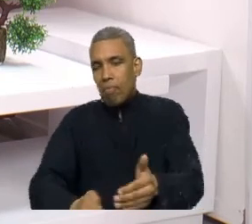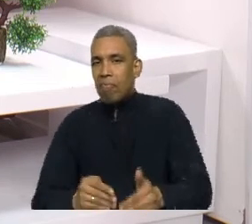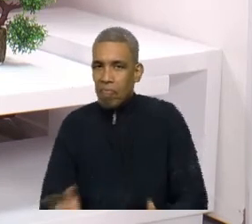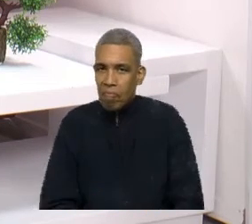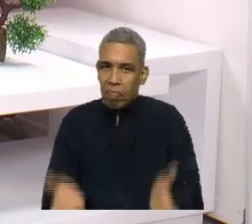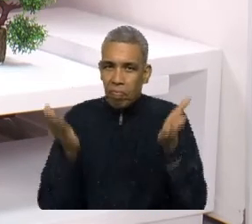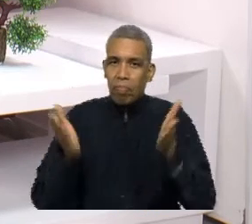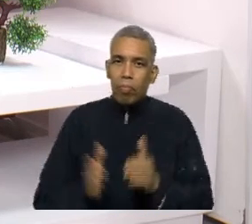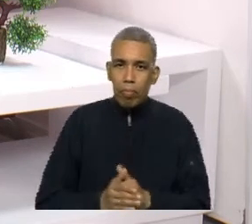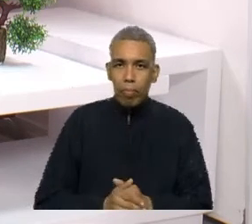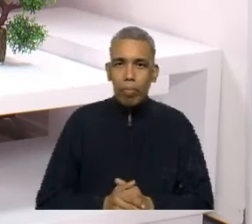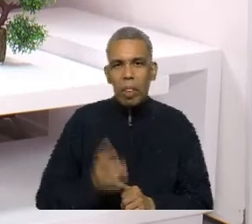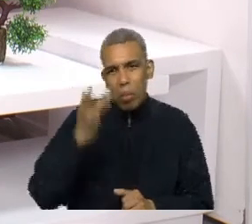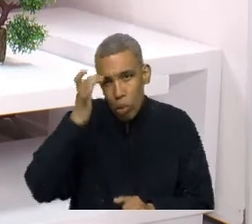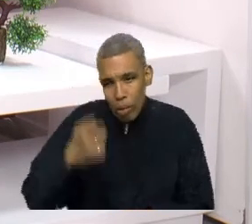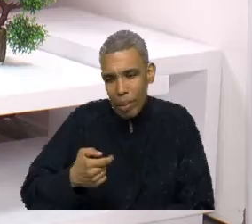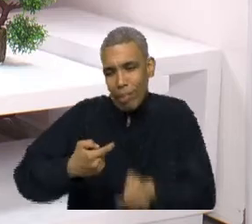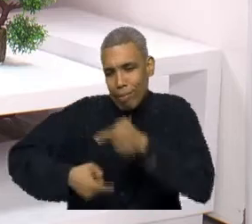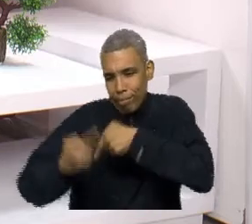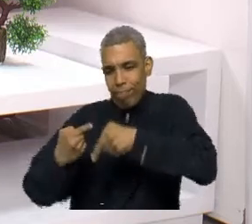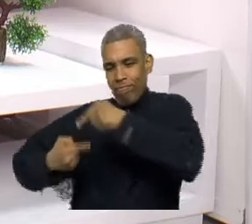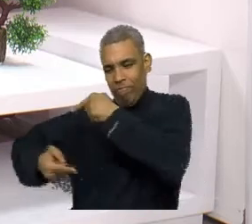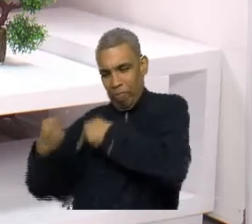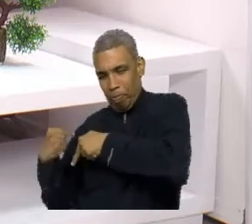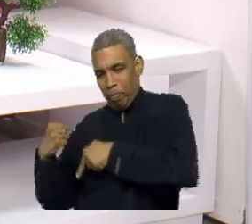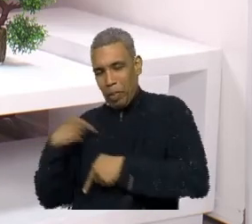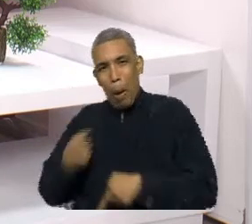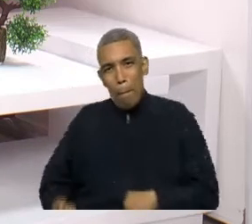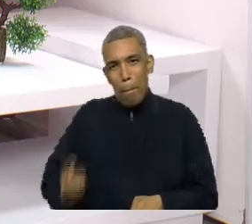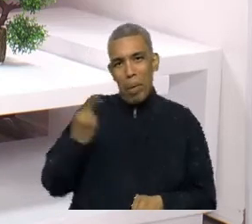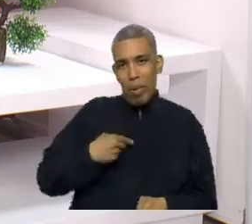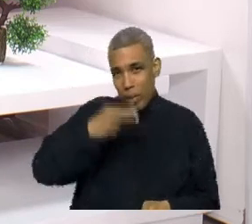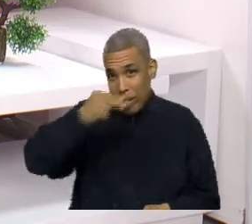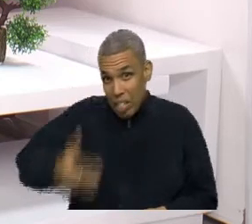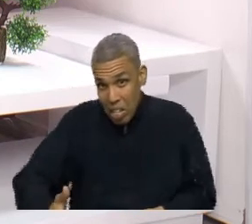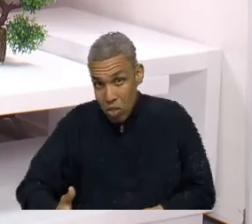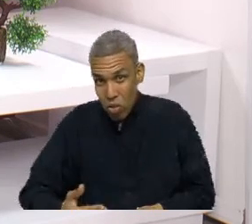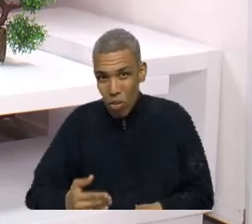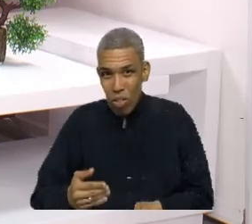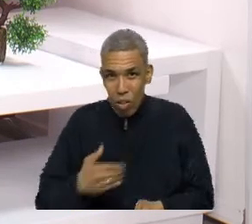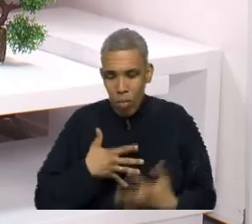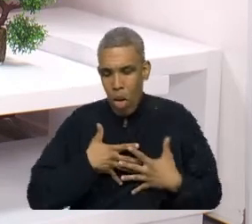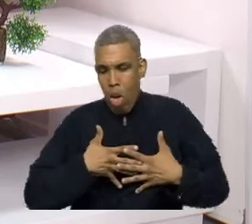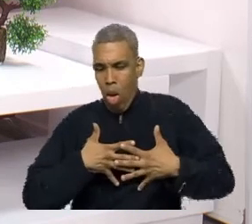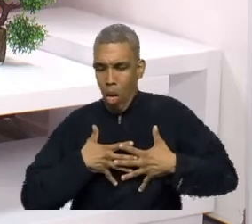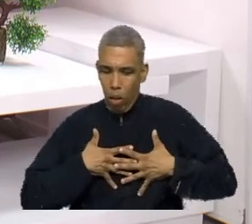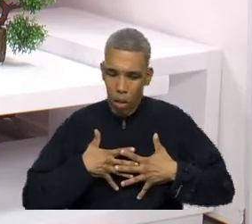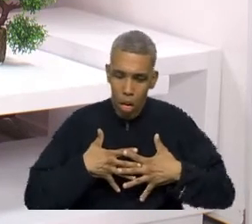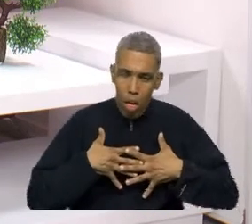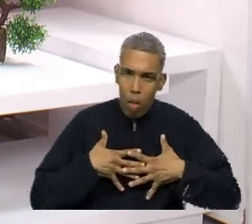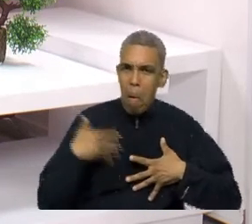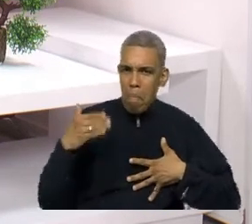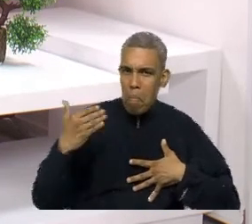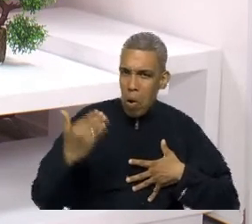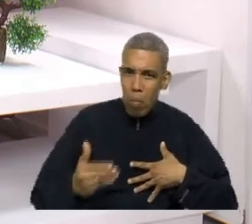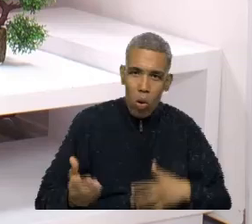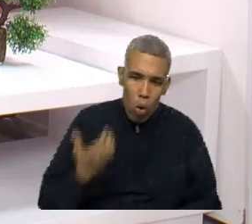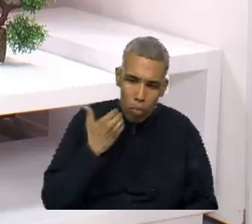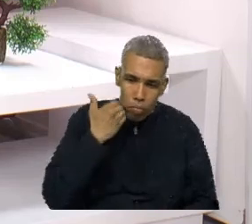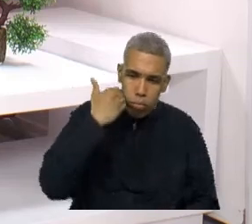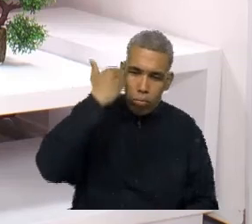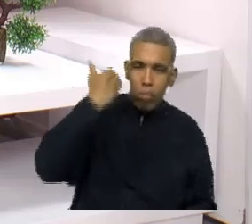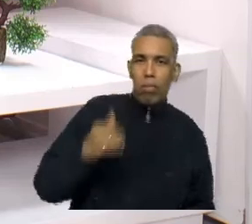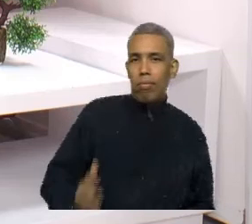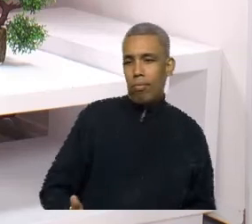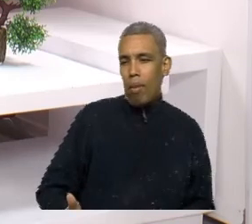su infancia tuvo estas crisis, que llegó a la adolescencia y se mejoró, este paciente reacciona siempre o va